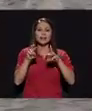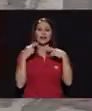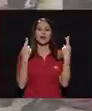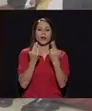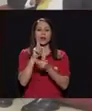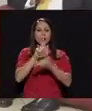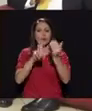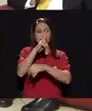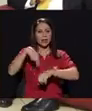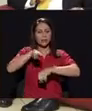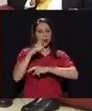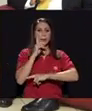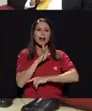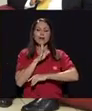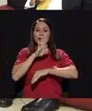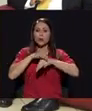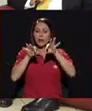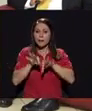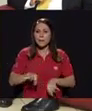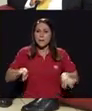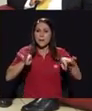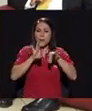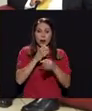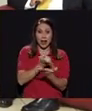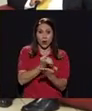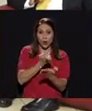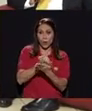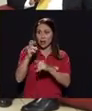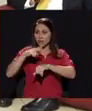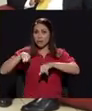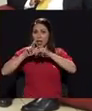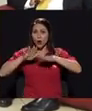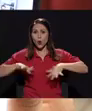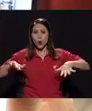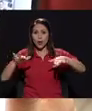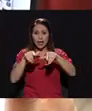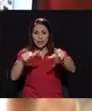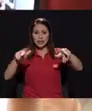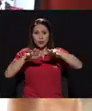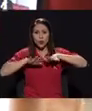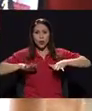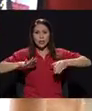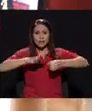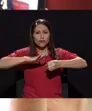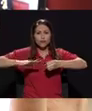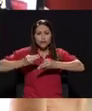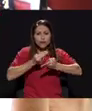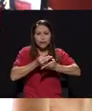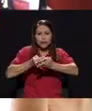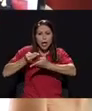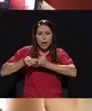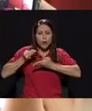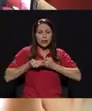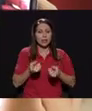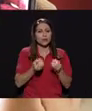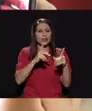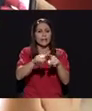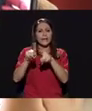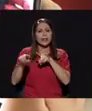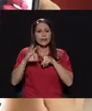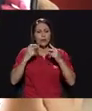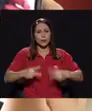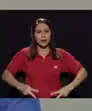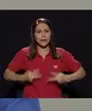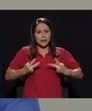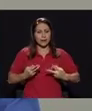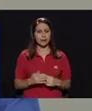Especialistas en humedales se reunieron en la Universidad Nacional para discutir sobre la importancia económica y ecológica de estas zonas